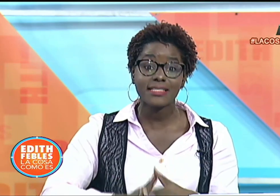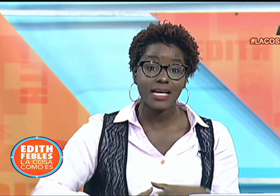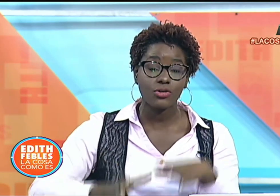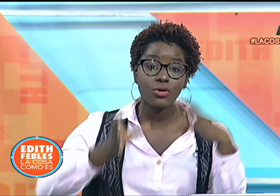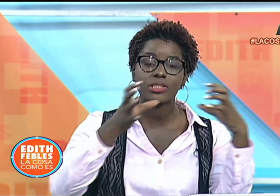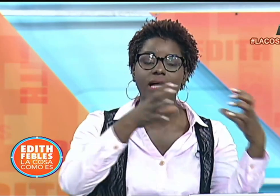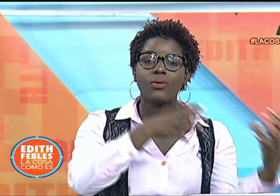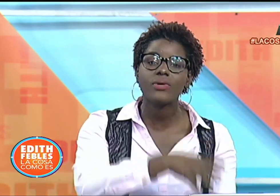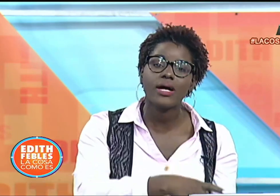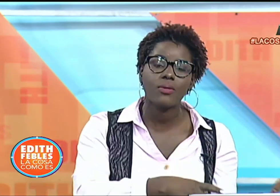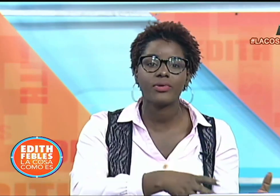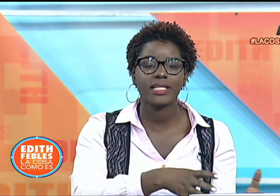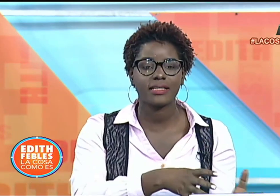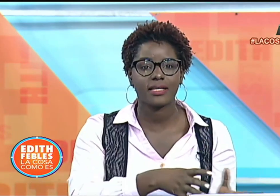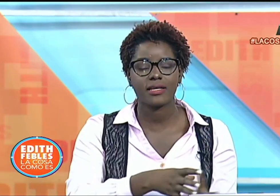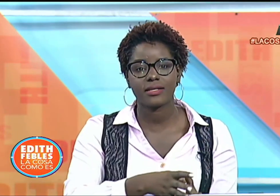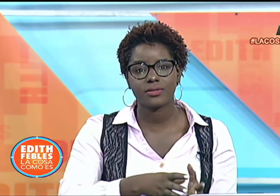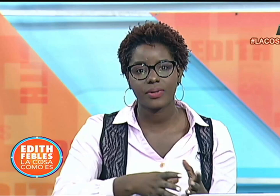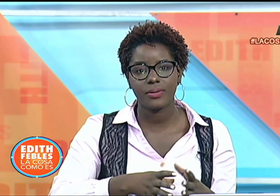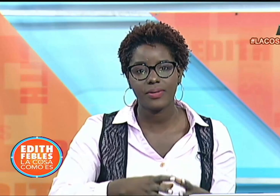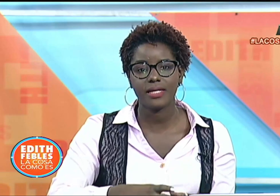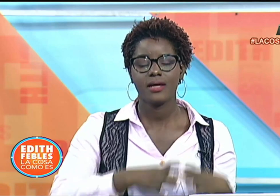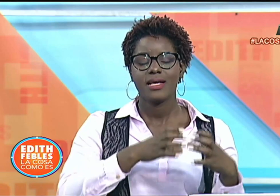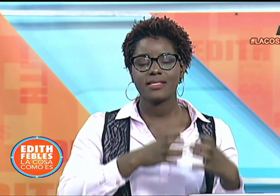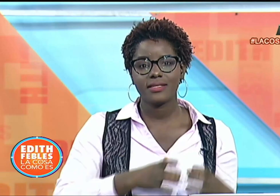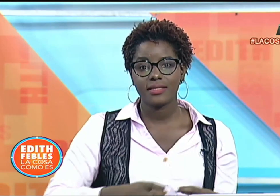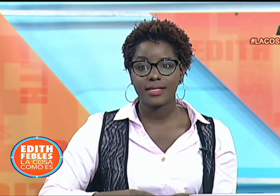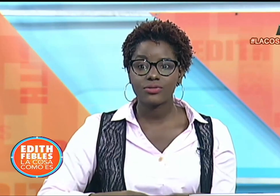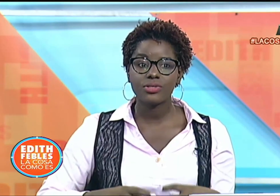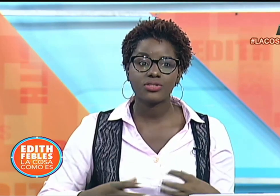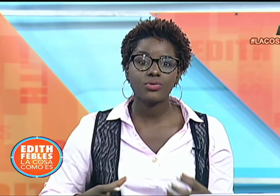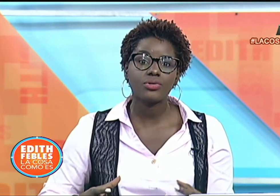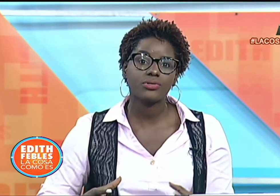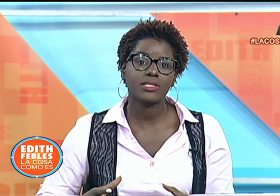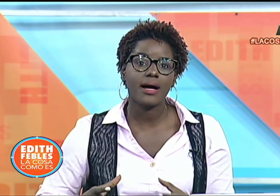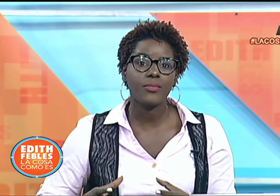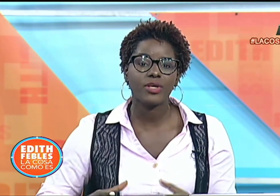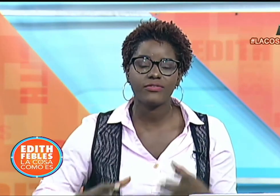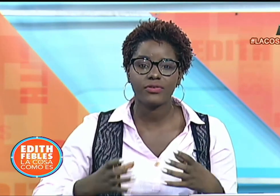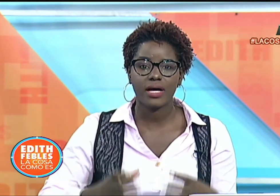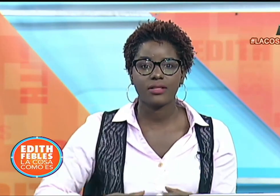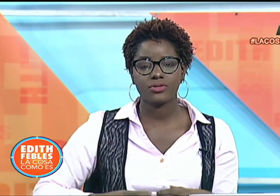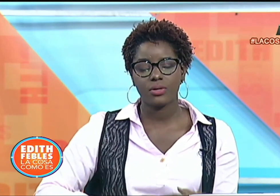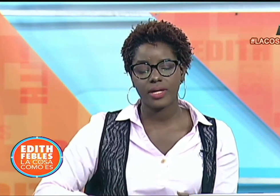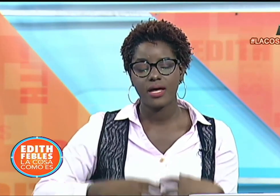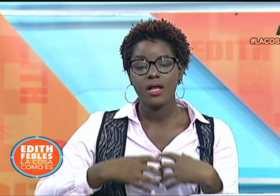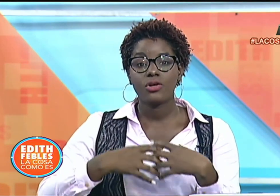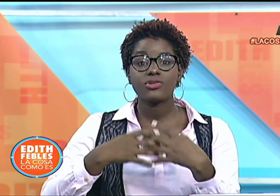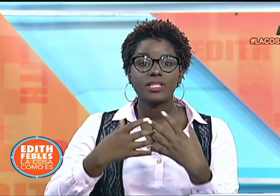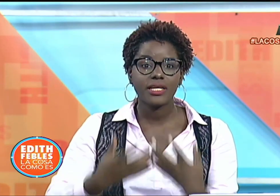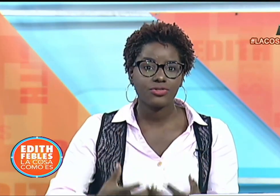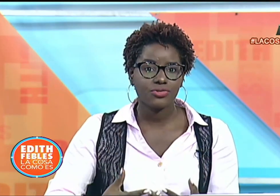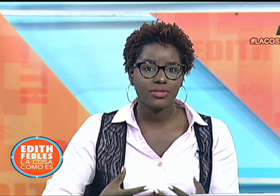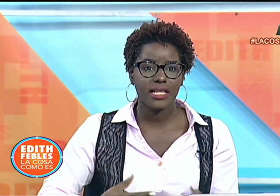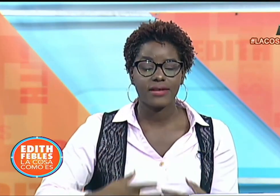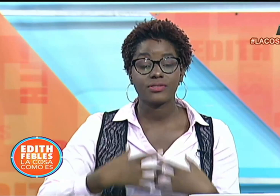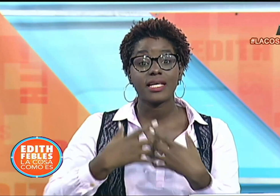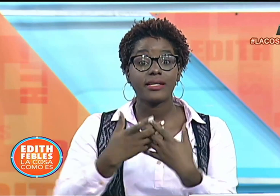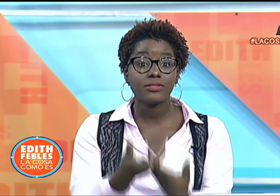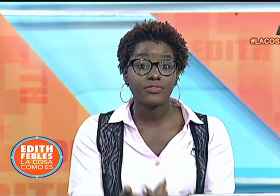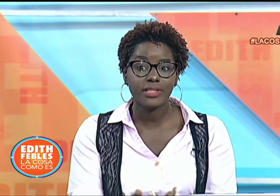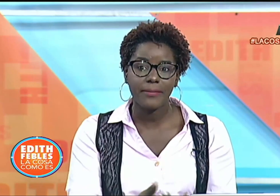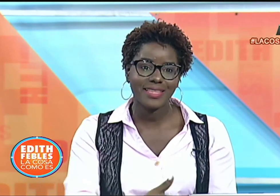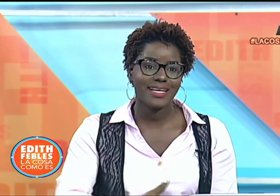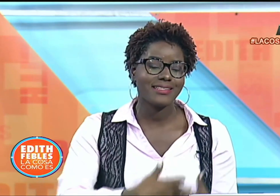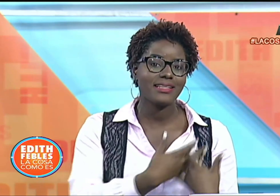del Estado contra una comunidad que quiere sobrevivir. Es decir, que su discurso estaba muy enfocado sobre los derechos ciudadanos,